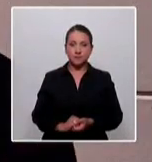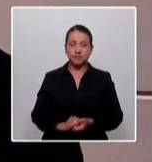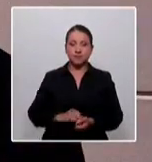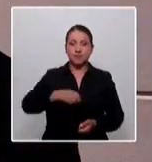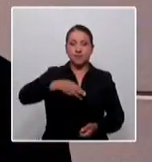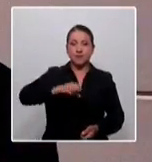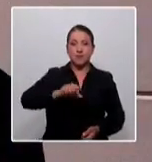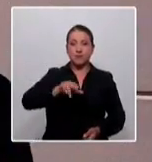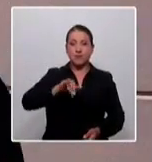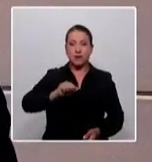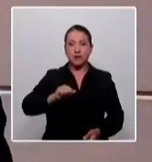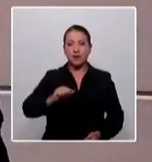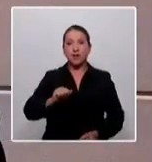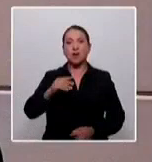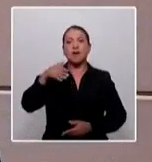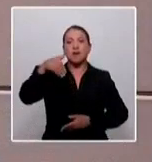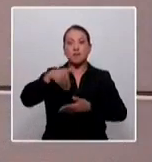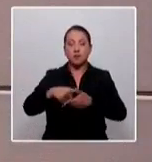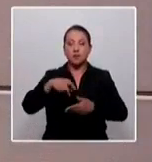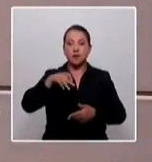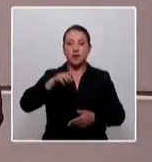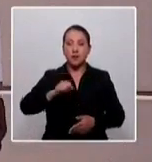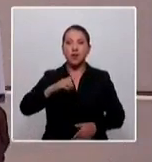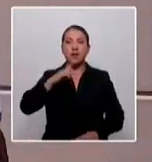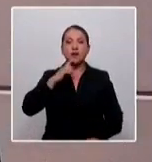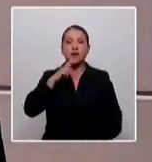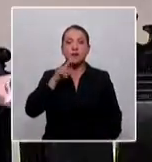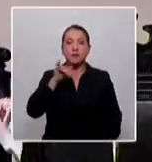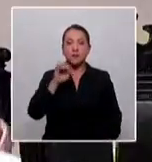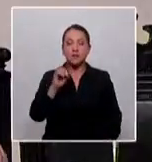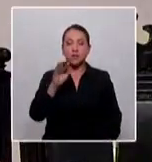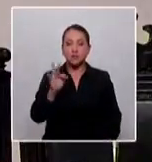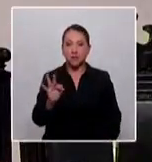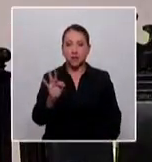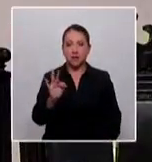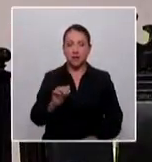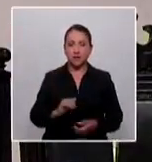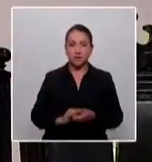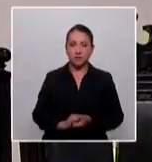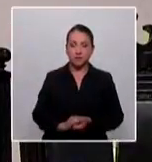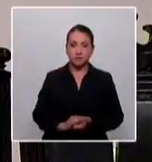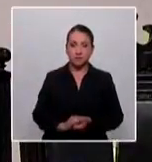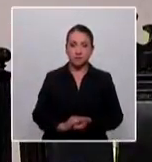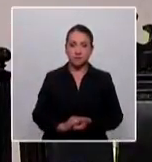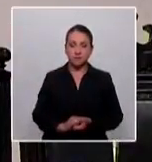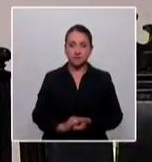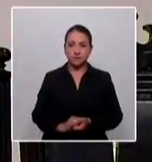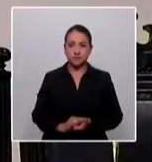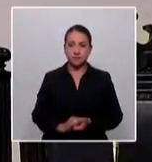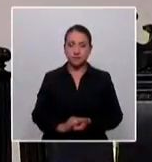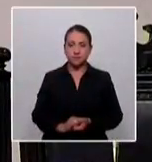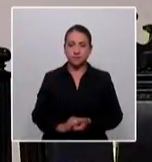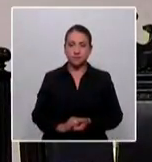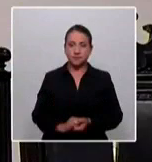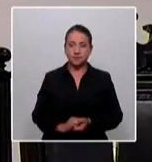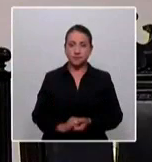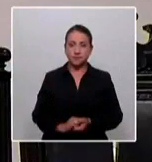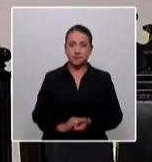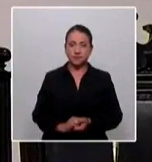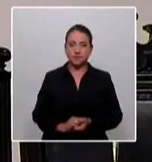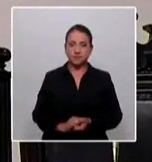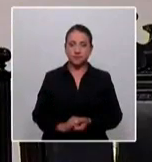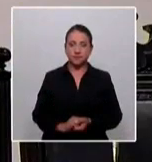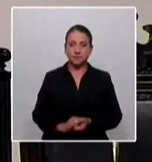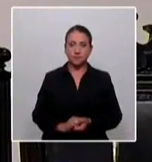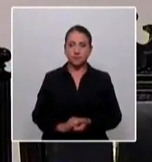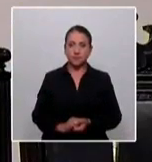cambian las condiciones que se hace la política, y evidentemente esto va a comenzar a formar parte de esa nueva realidad que vamos a vivir,